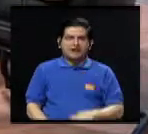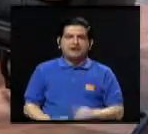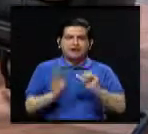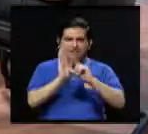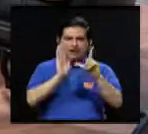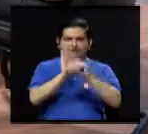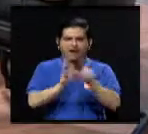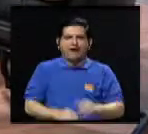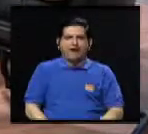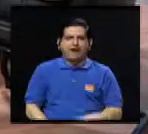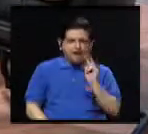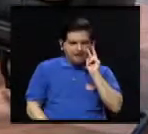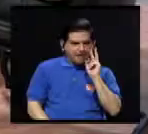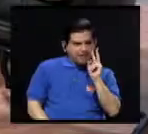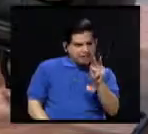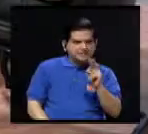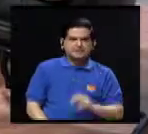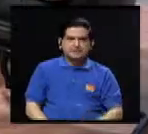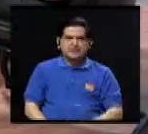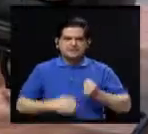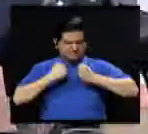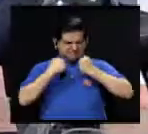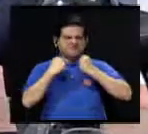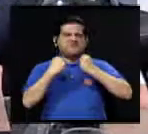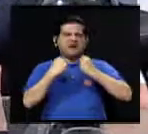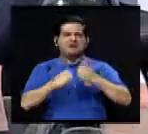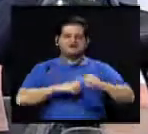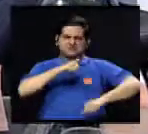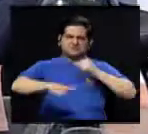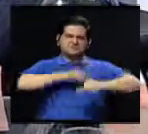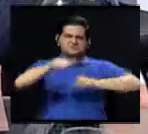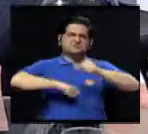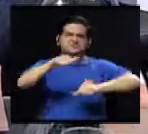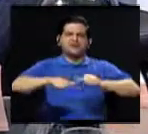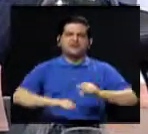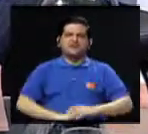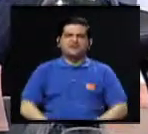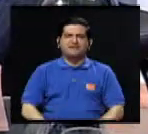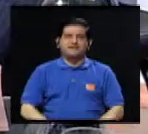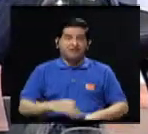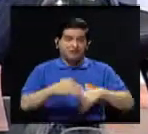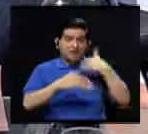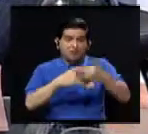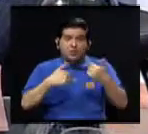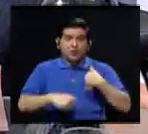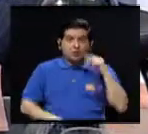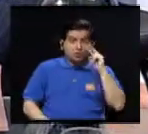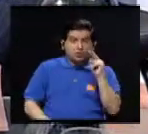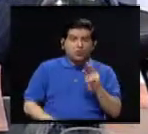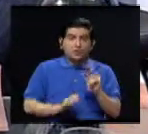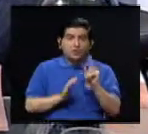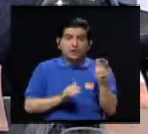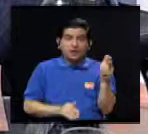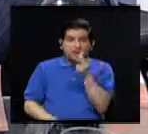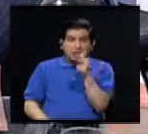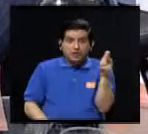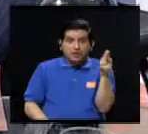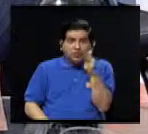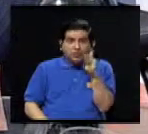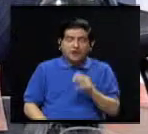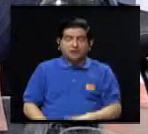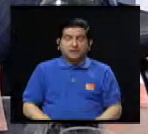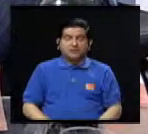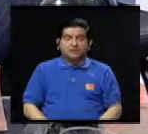Asamblea Legislativa donde se ve ella fuerte, todavía ahí en la lucha, ¿verdad? Y después, cuando yo vi las tomas, la